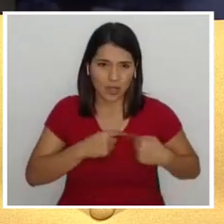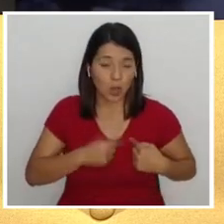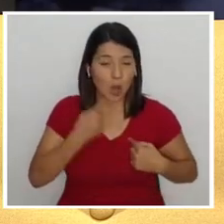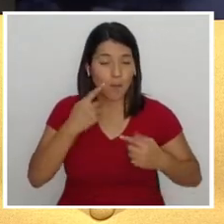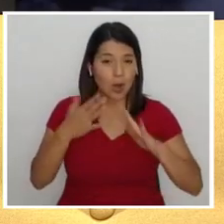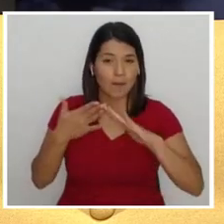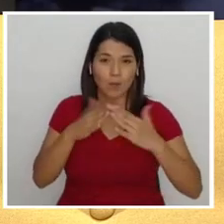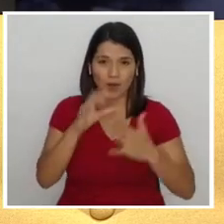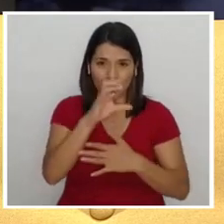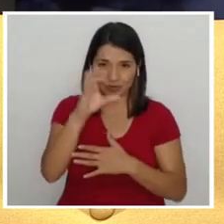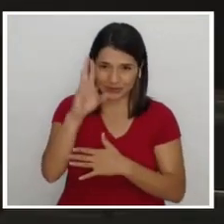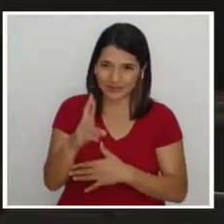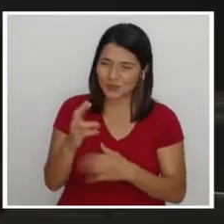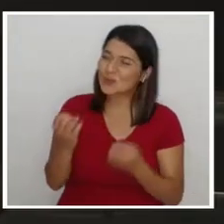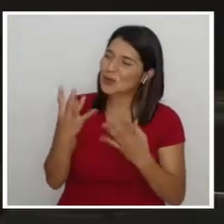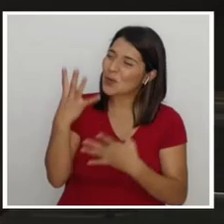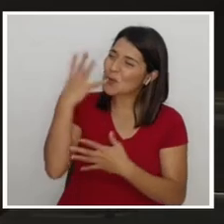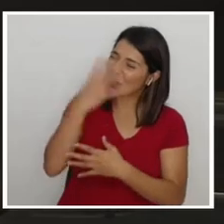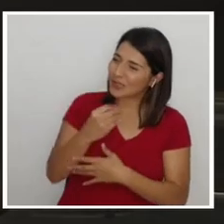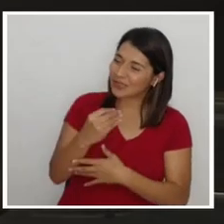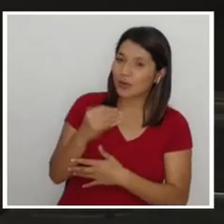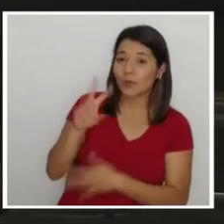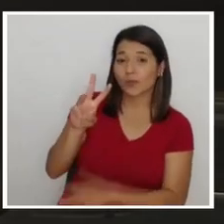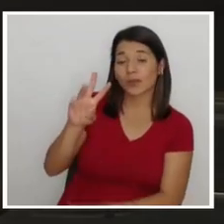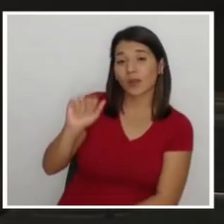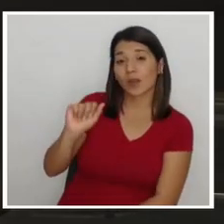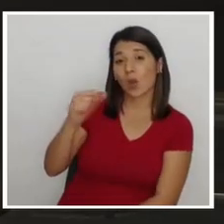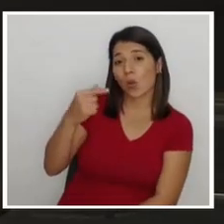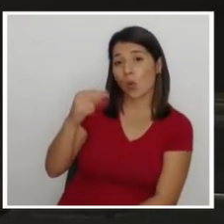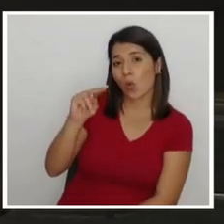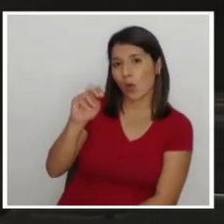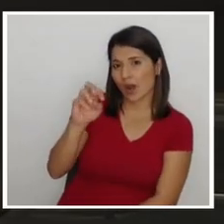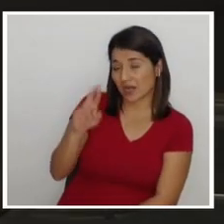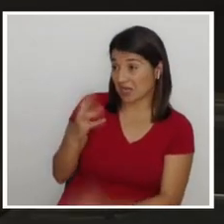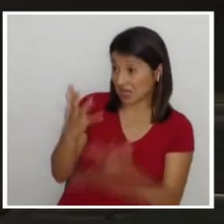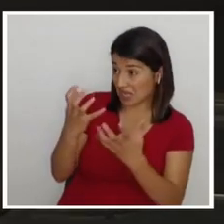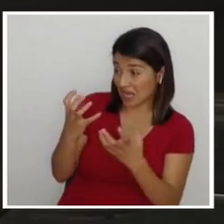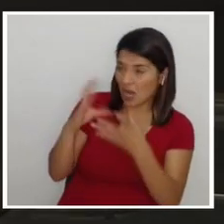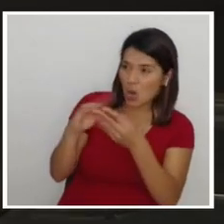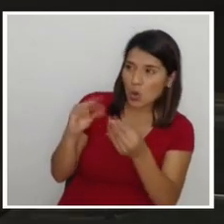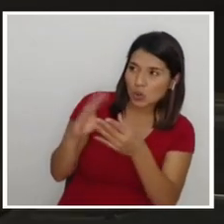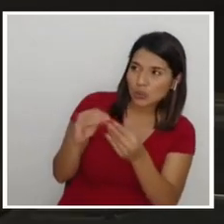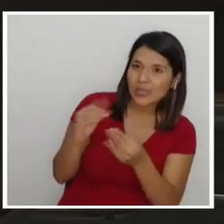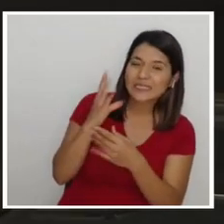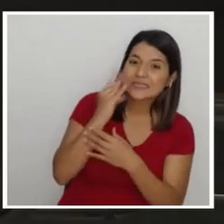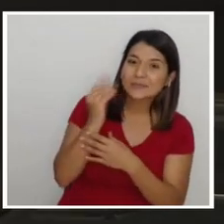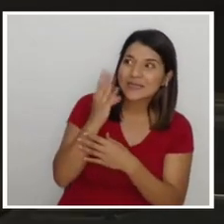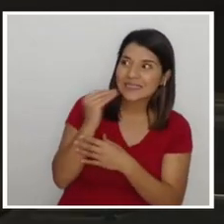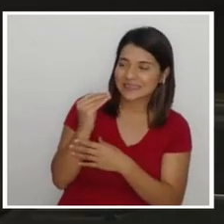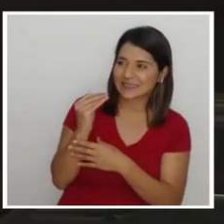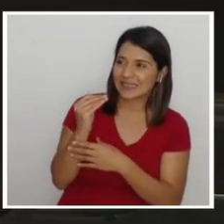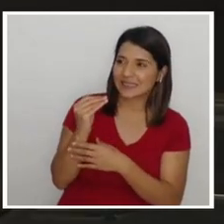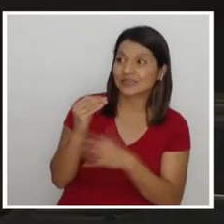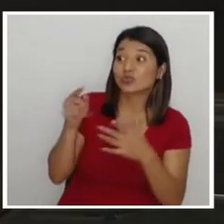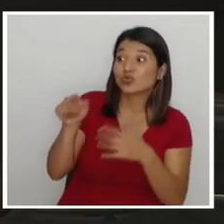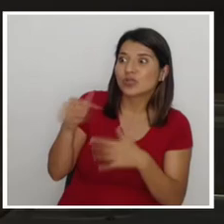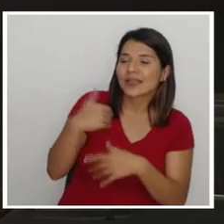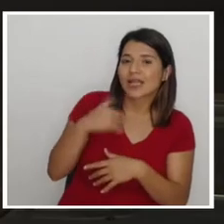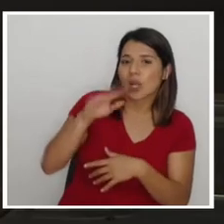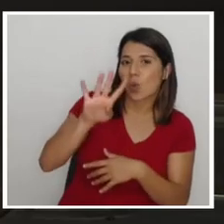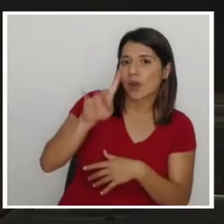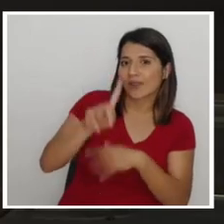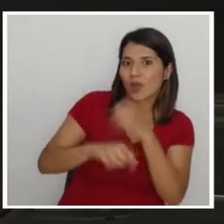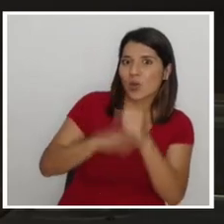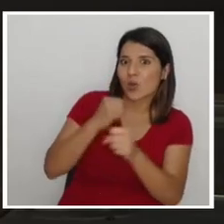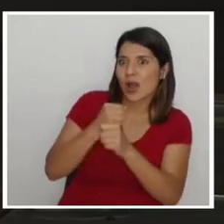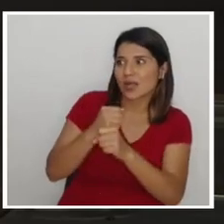Qué bonitas palabras. Don Warner, usted nos quiere compartir las experiencias que lo hayan marcado. Son 41 años de servicio, me imagino que ha pasado de todo